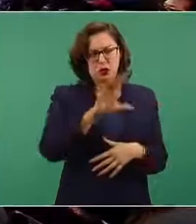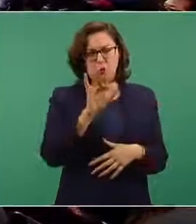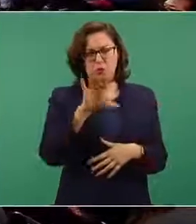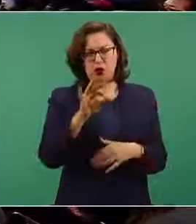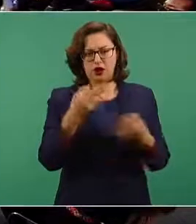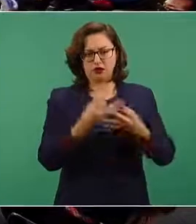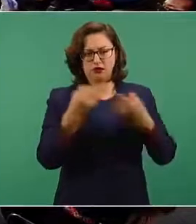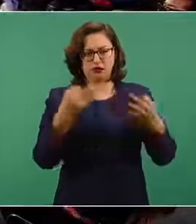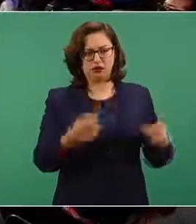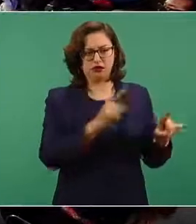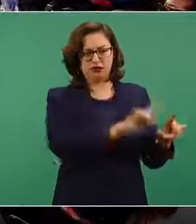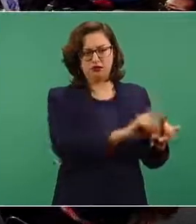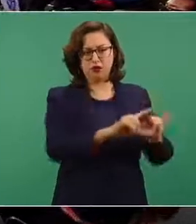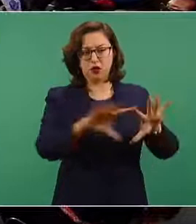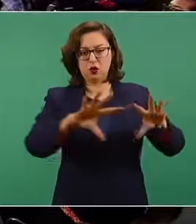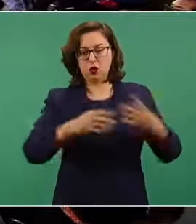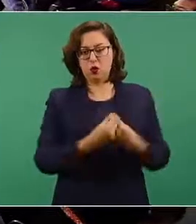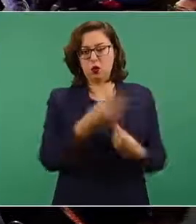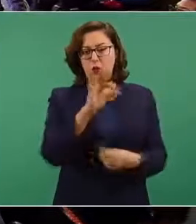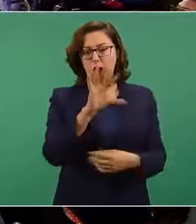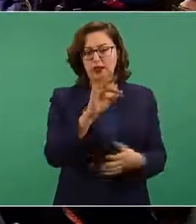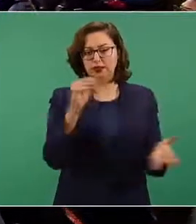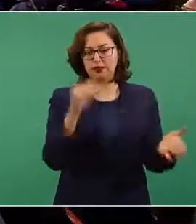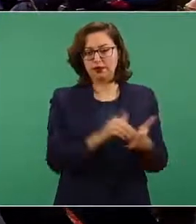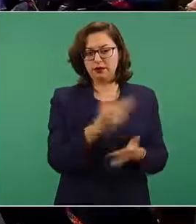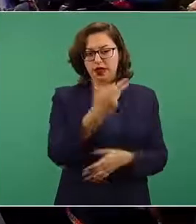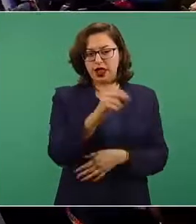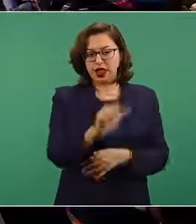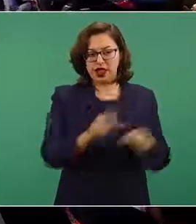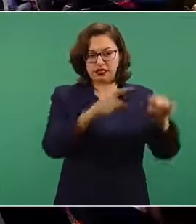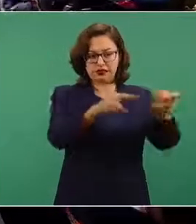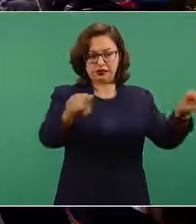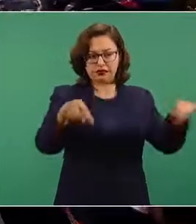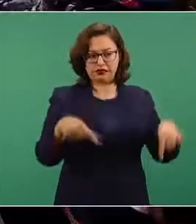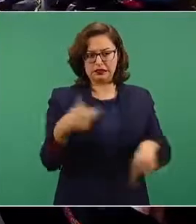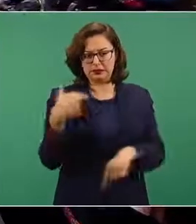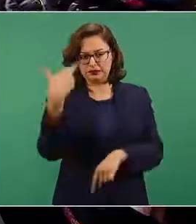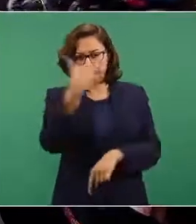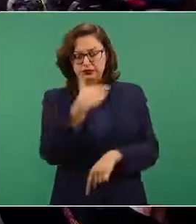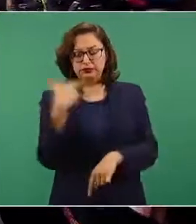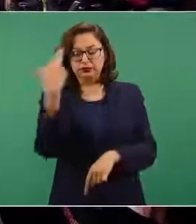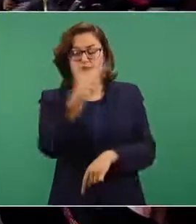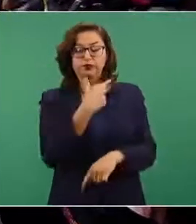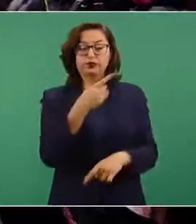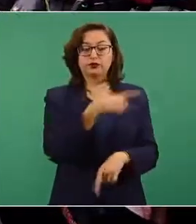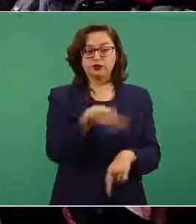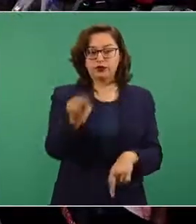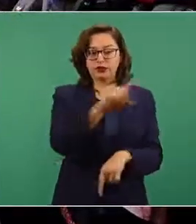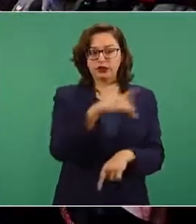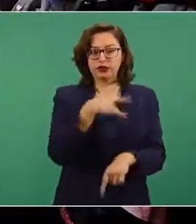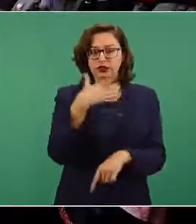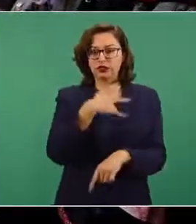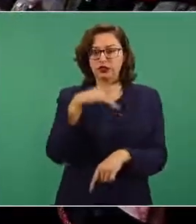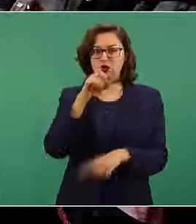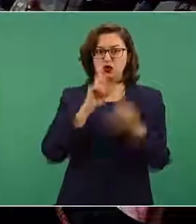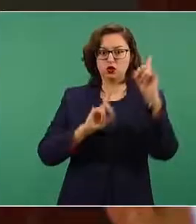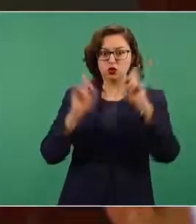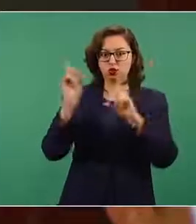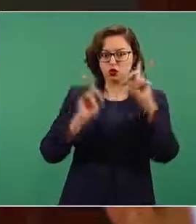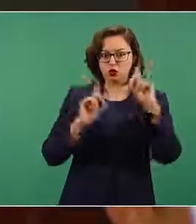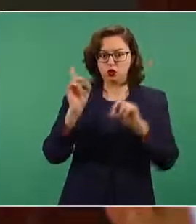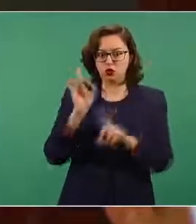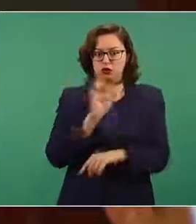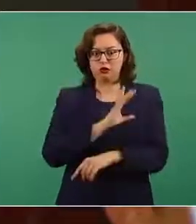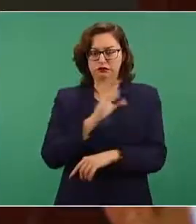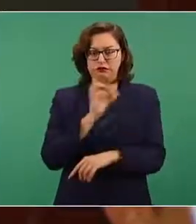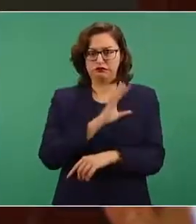más de 91,000 hectáreas. Hay inquietud en esta región, aunque los productores y agricultores confían en que se va a respetar el